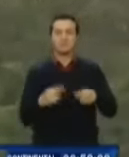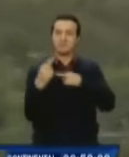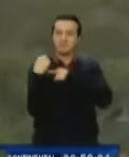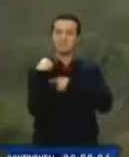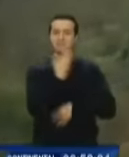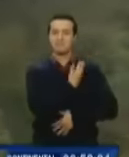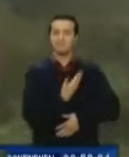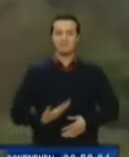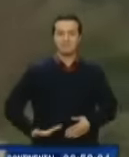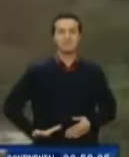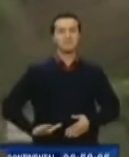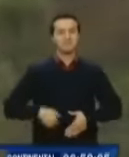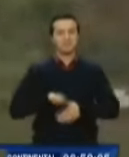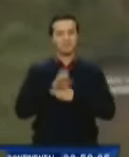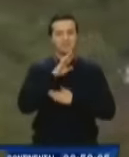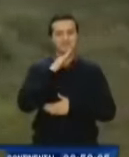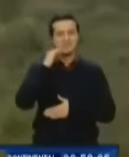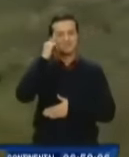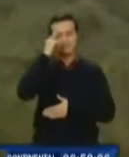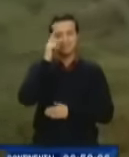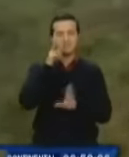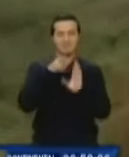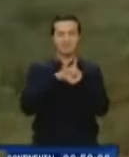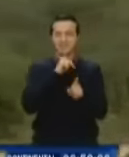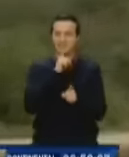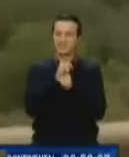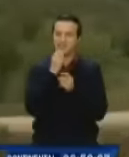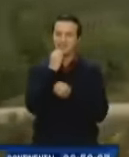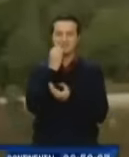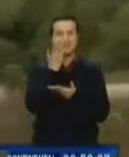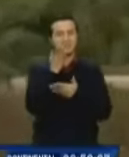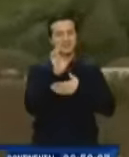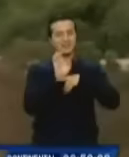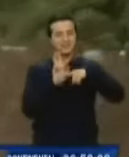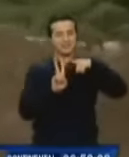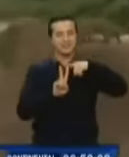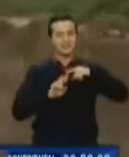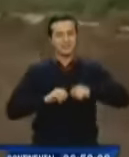presidente de la República, Rafael Correa. En Guayaquil, Guadalupe Ayoví, Ecuador TV.